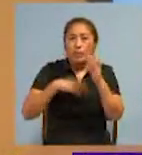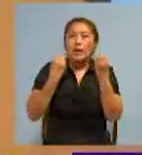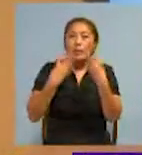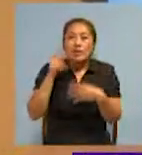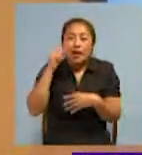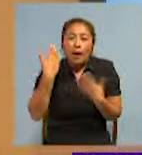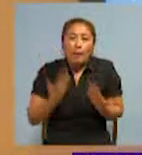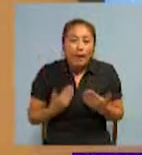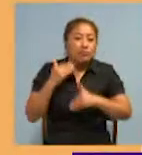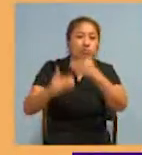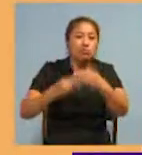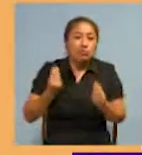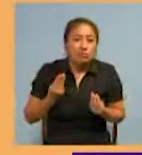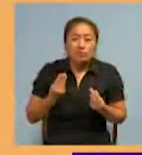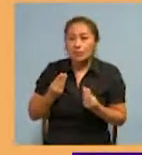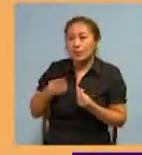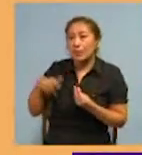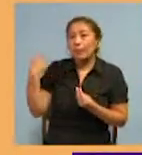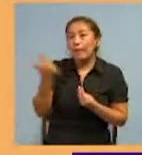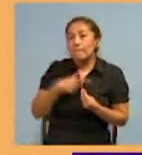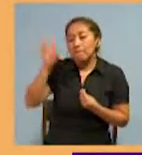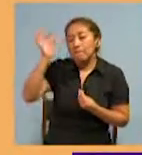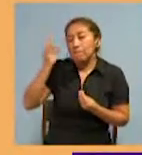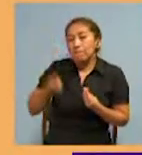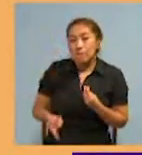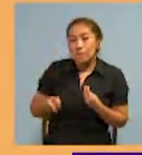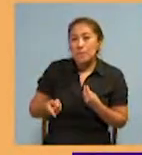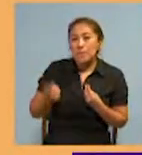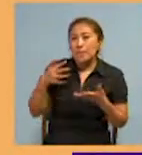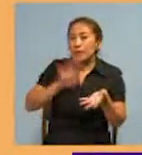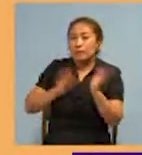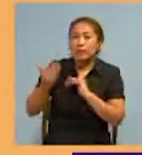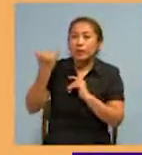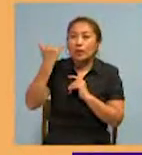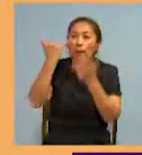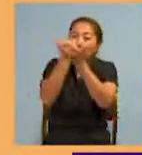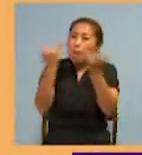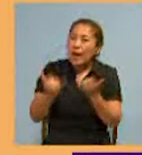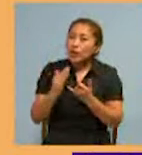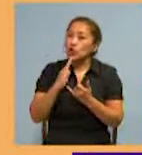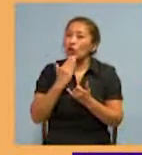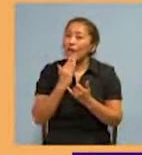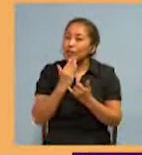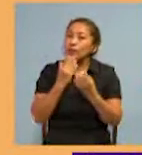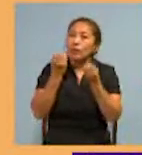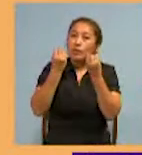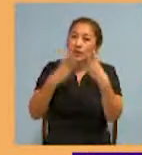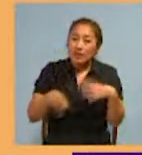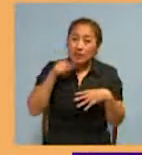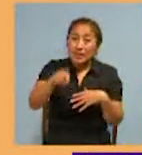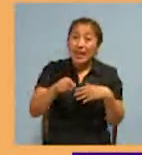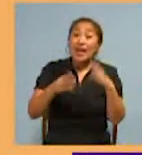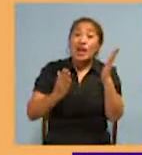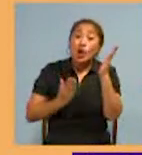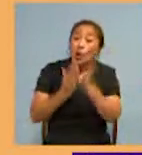a ver más avances nosotros entendemos que a fines de marzo o medio de abril haríamos con las obras de infraestructura